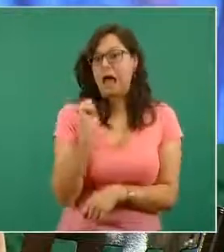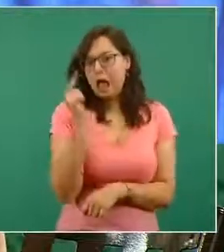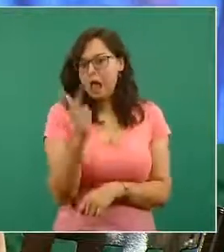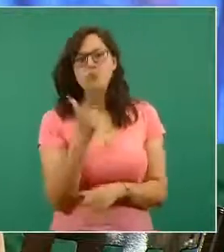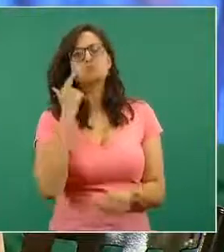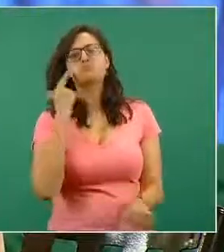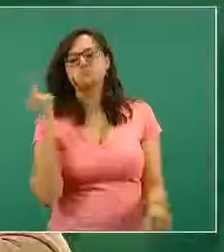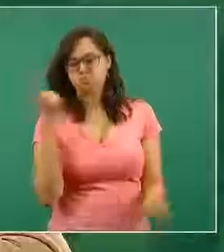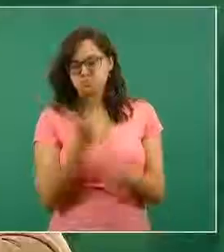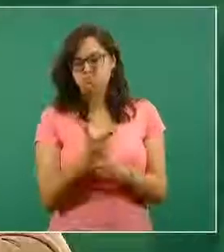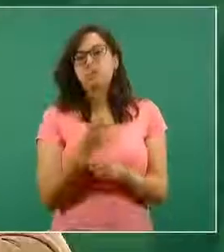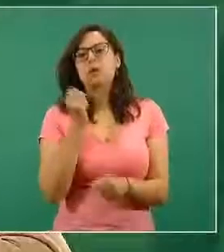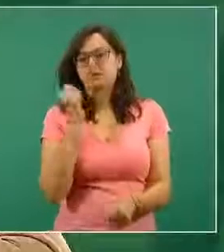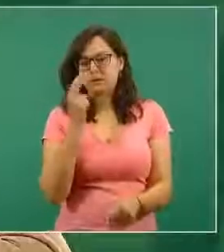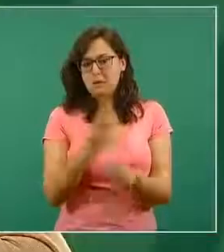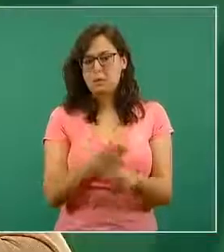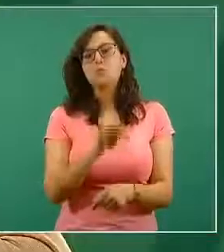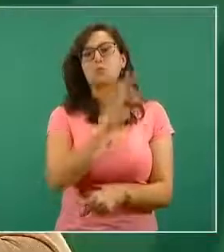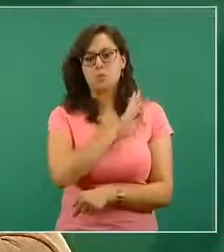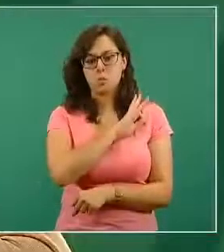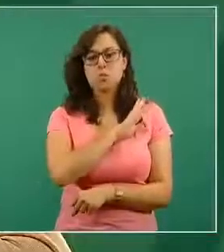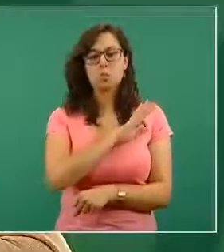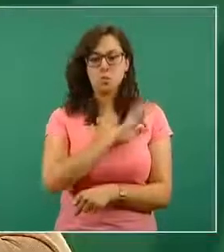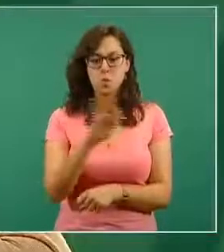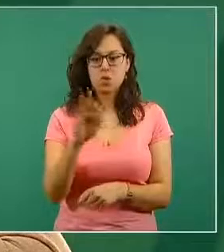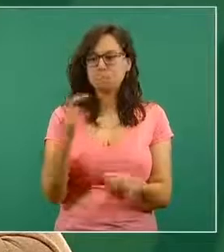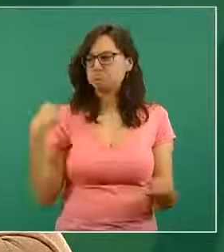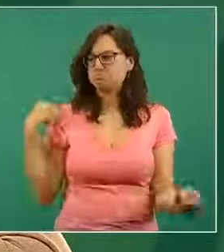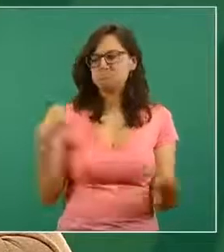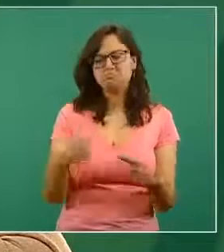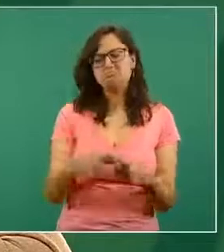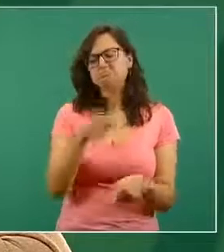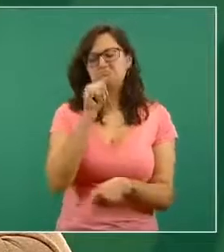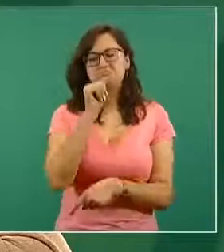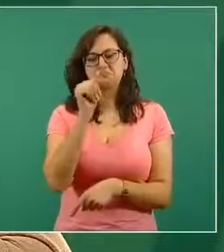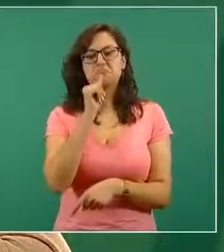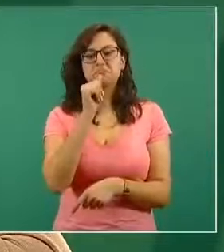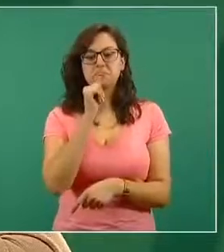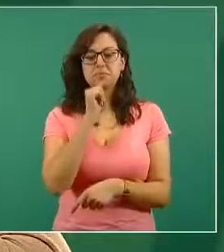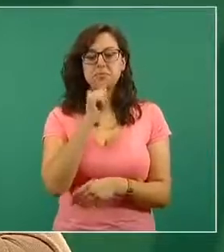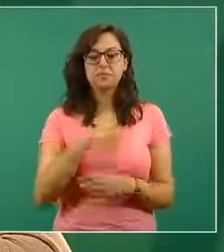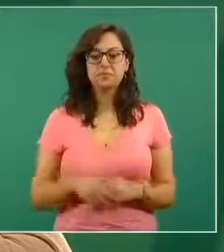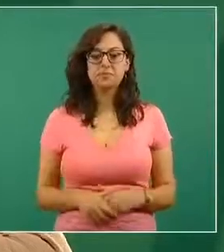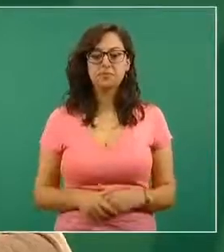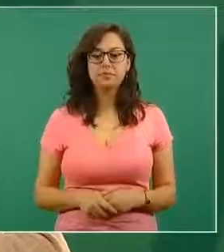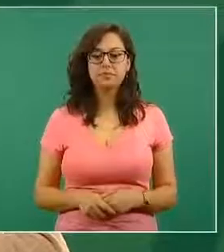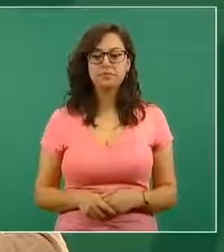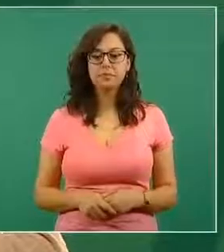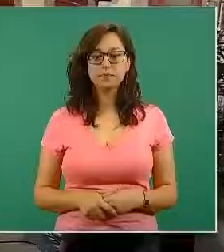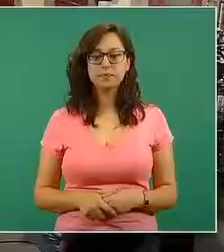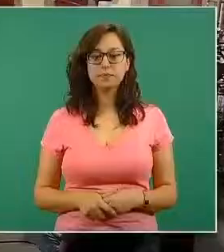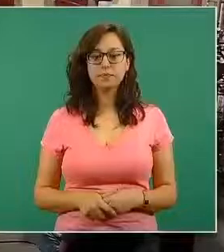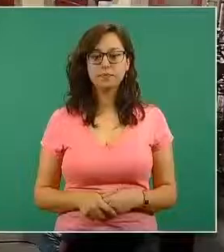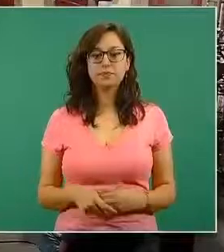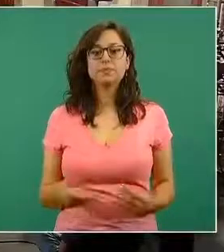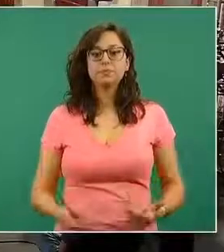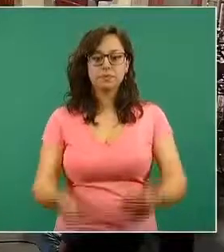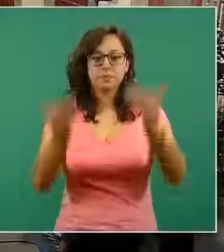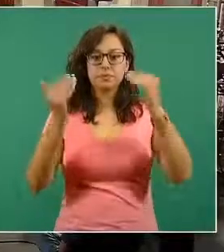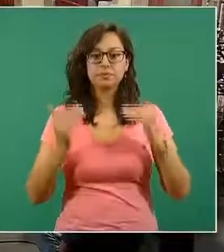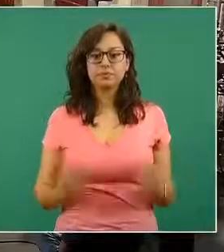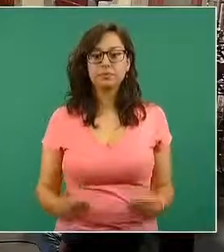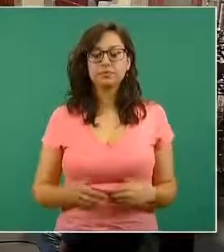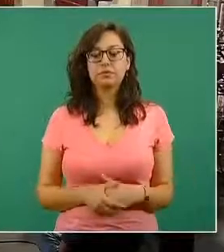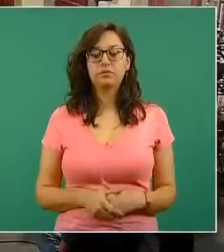ocurrido, pues la identificación de los casos secundarios, ¿no?, del caso identificado. Ahora,